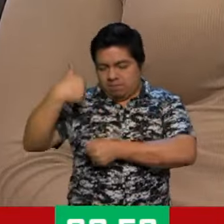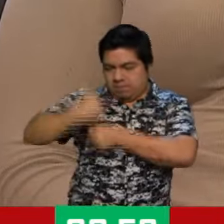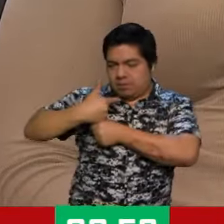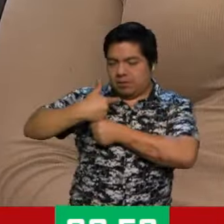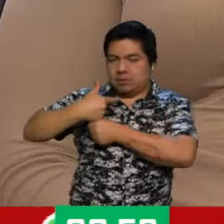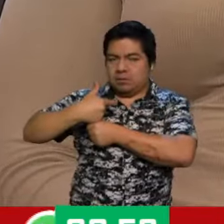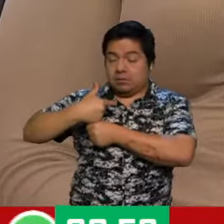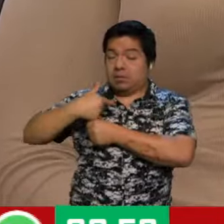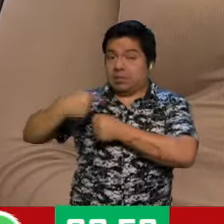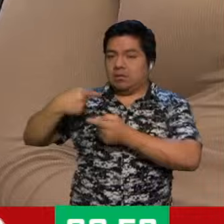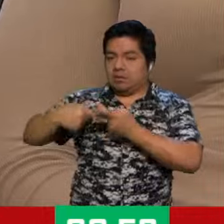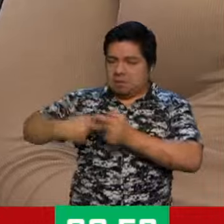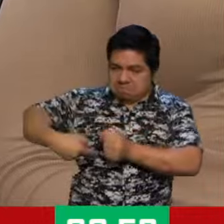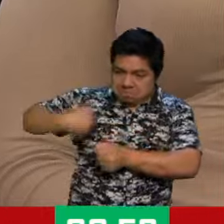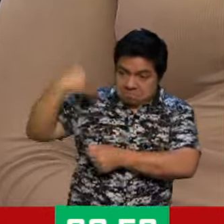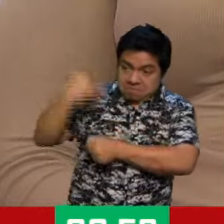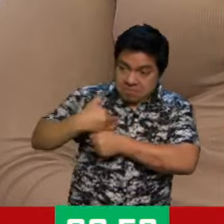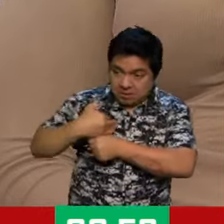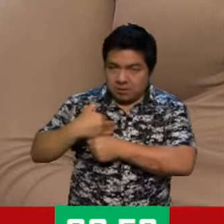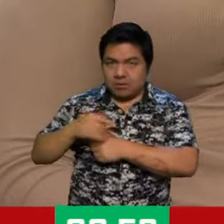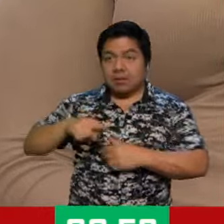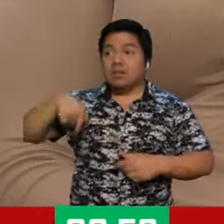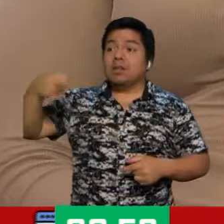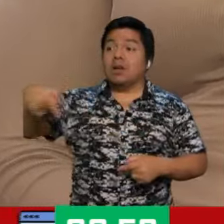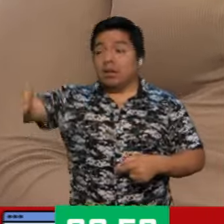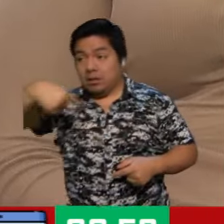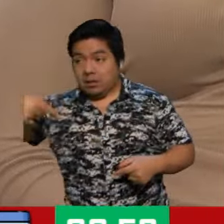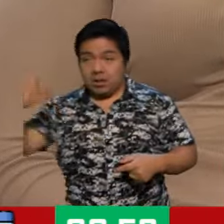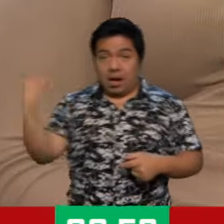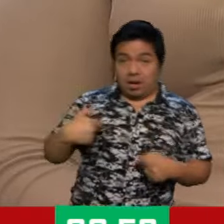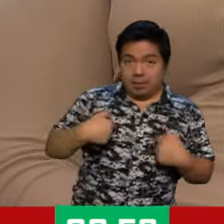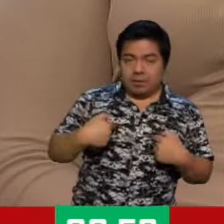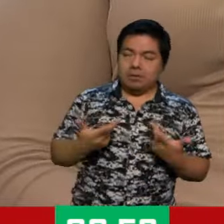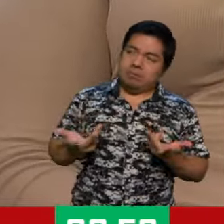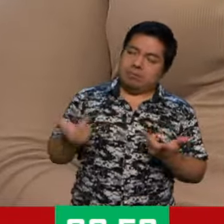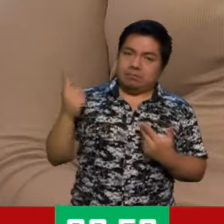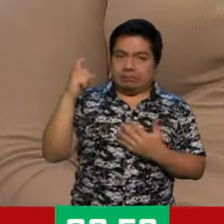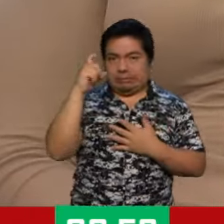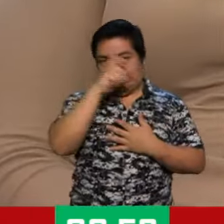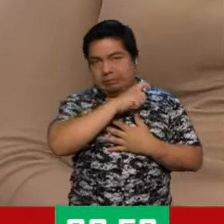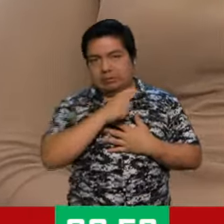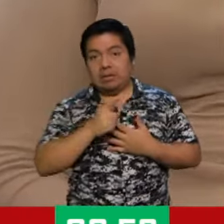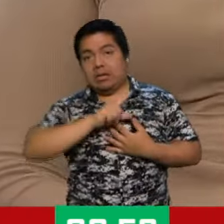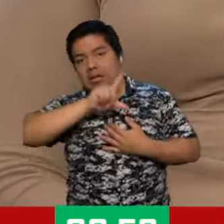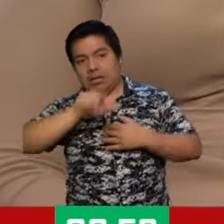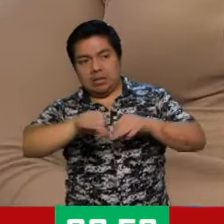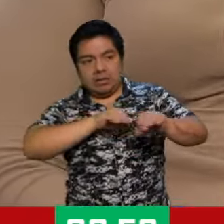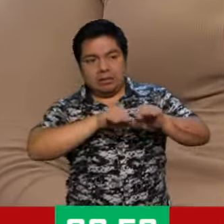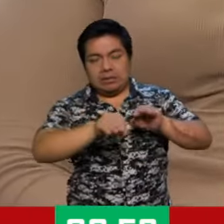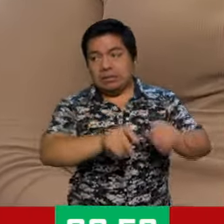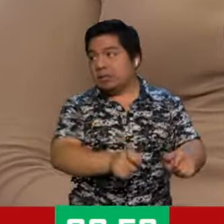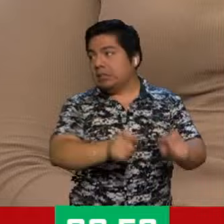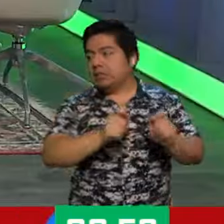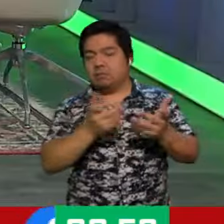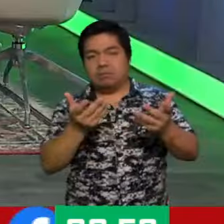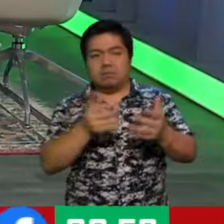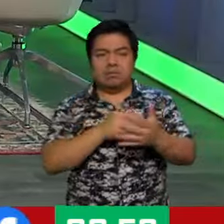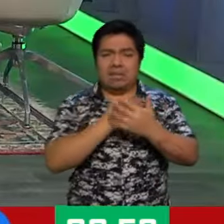Claro. Autoaceptarse. Aceptarse. Y luego que el de afuera lo haga, está cañón. Exacto. Y que te den chamba. Sí. Que no te den la chamba y el sí.